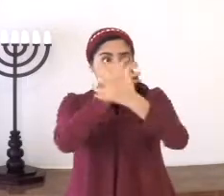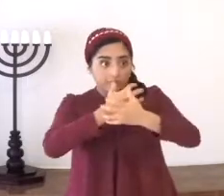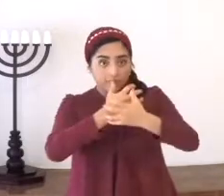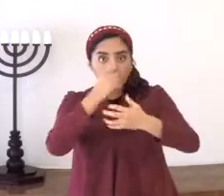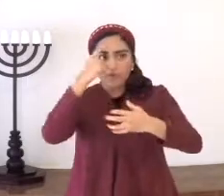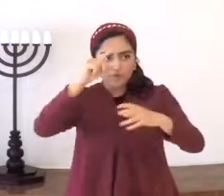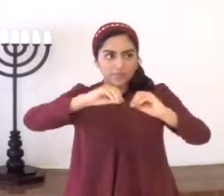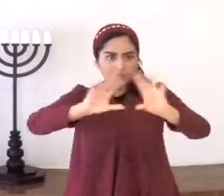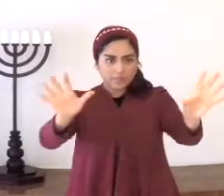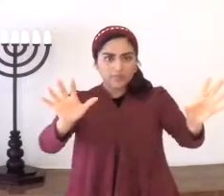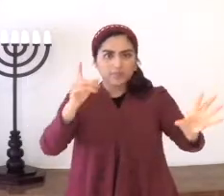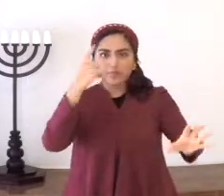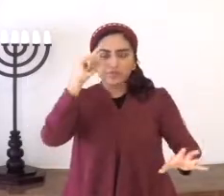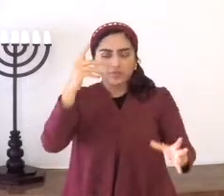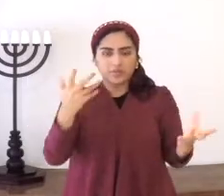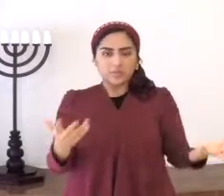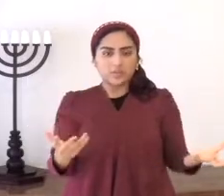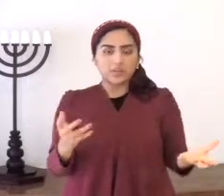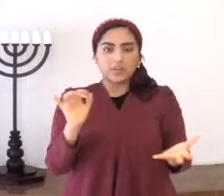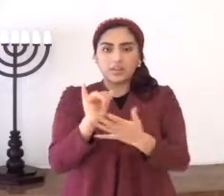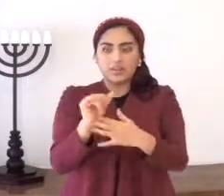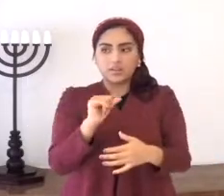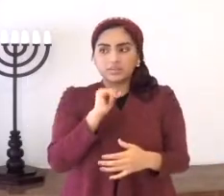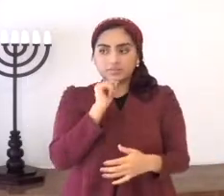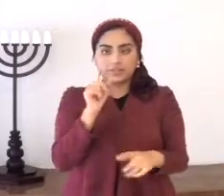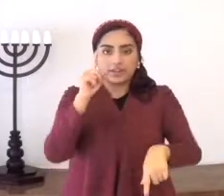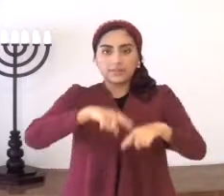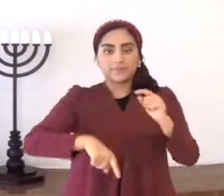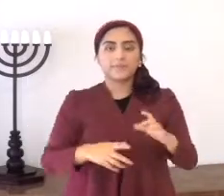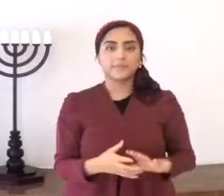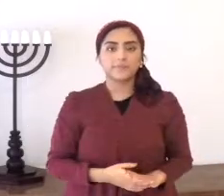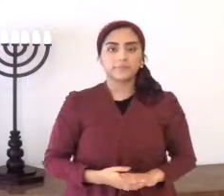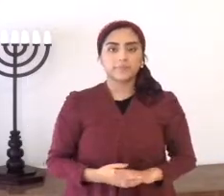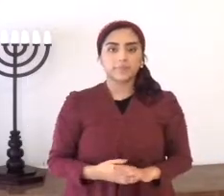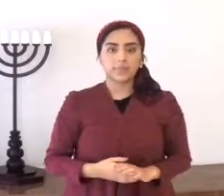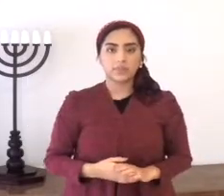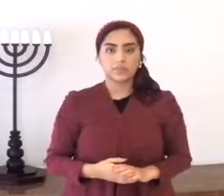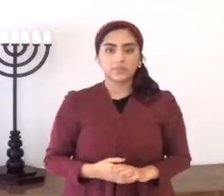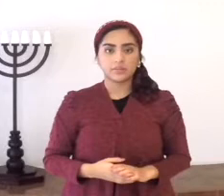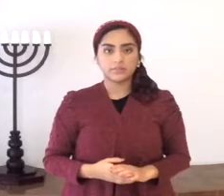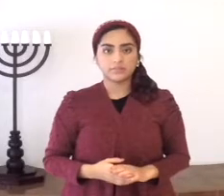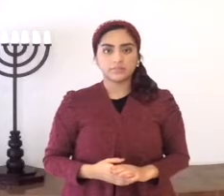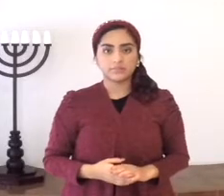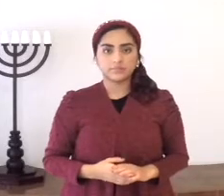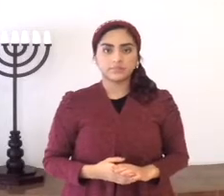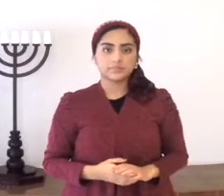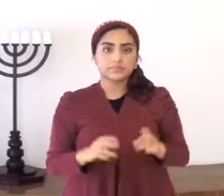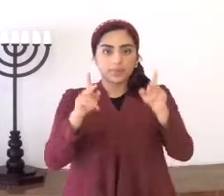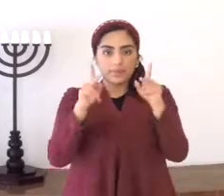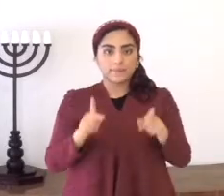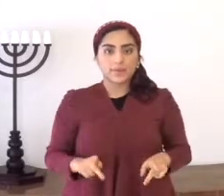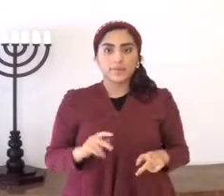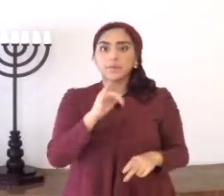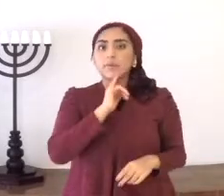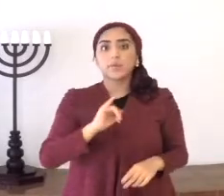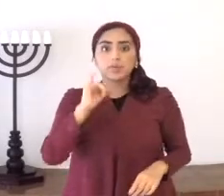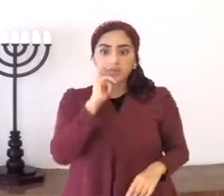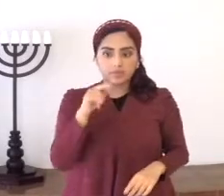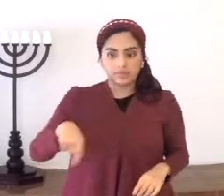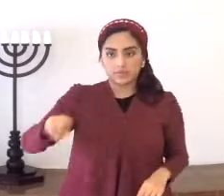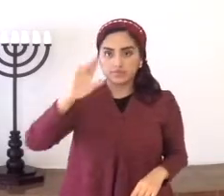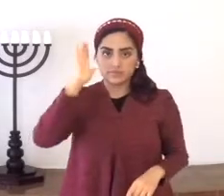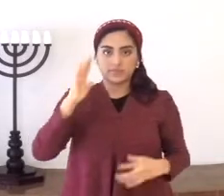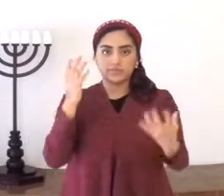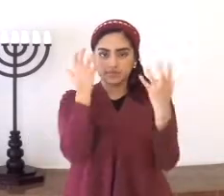¿Cómo vas a entrar con algo oscuro para qué? ¿Para iluminar o para oscurecer? O sea, eso no existe. Entonces,